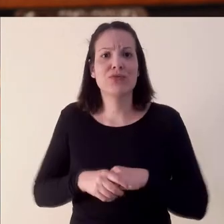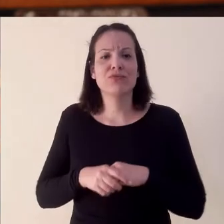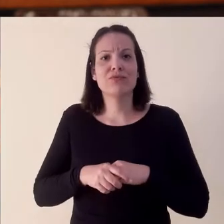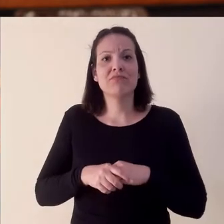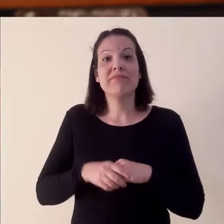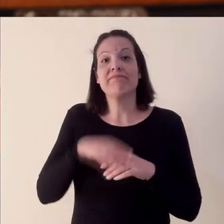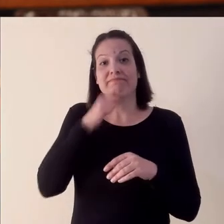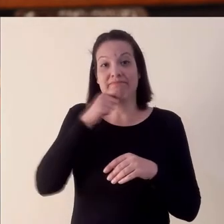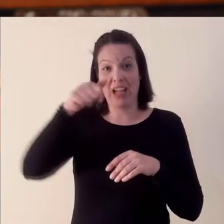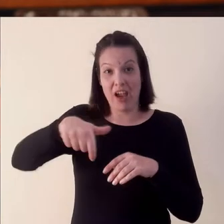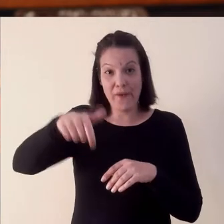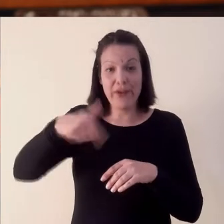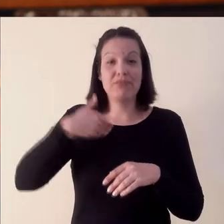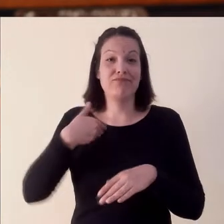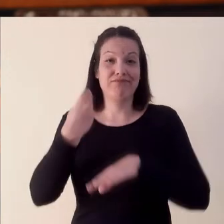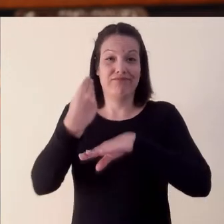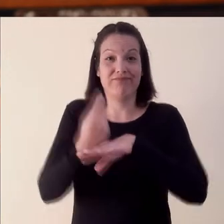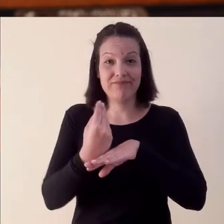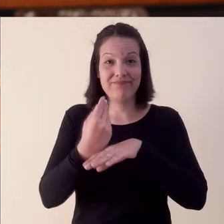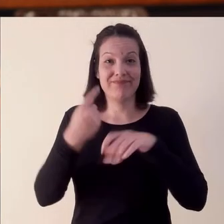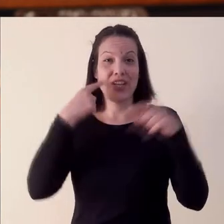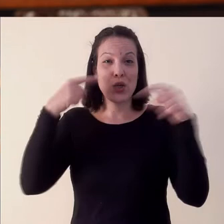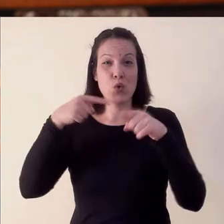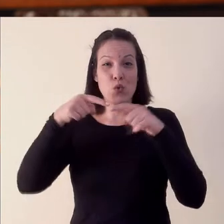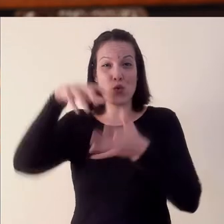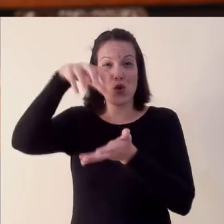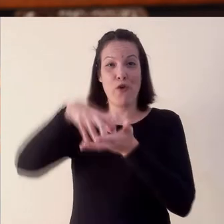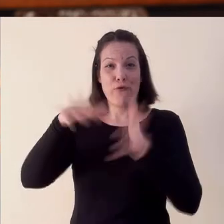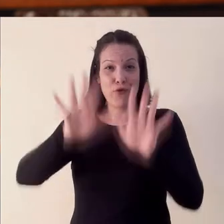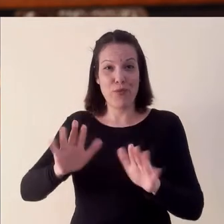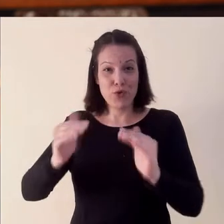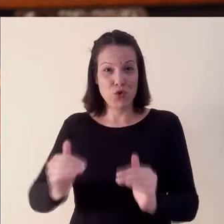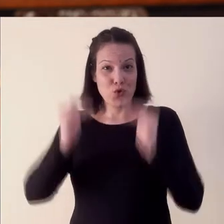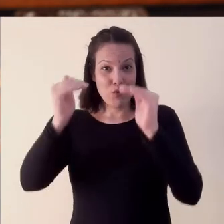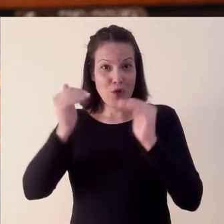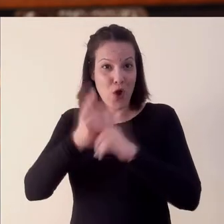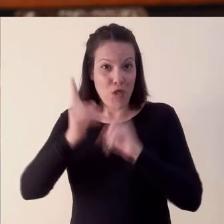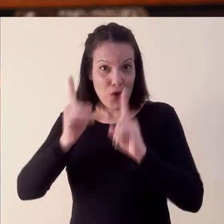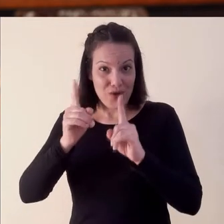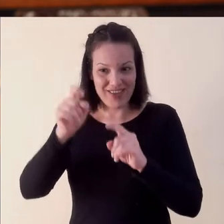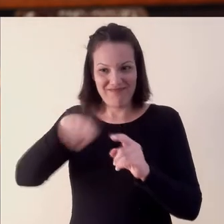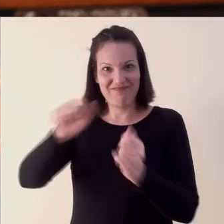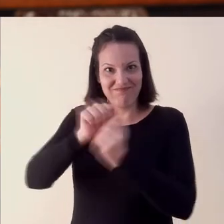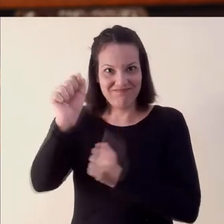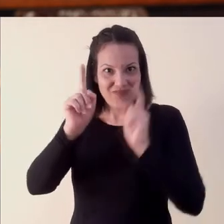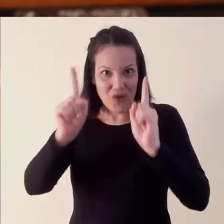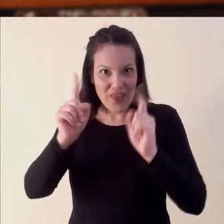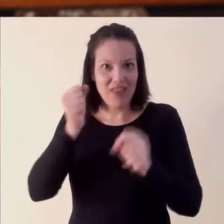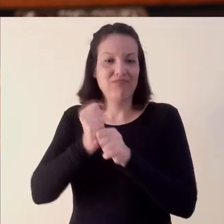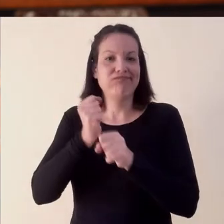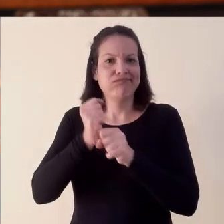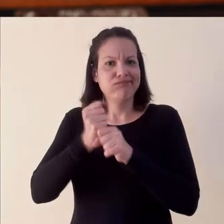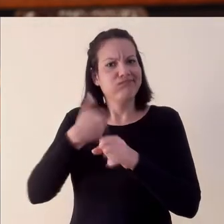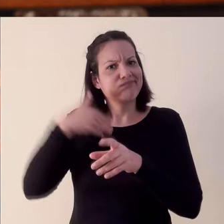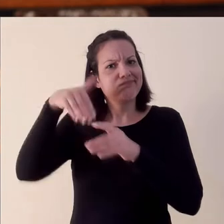En este momento estoy en un instituto de formación superior, de formación docente, trabajando, y